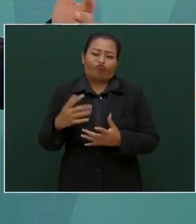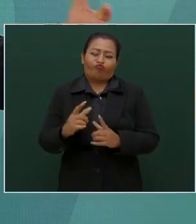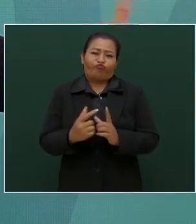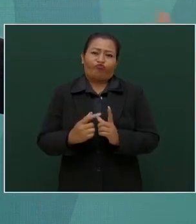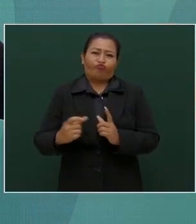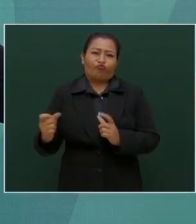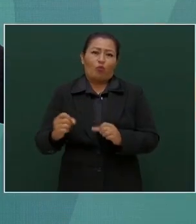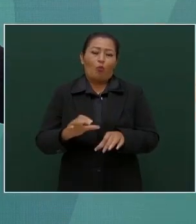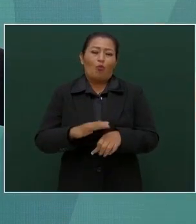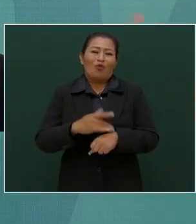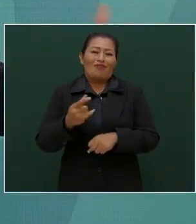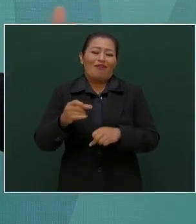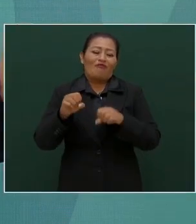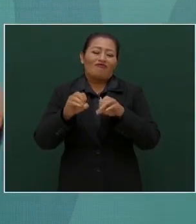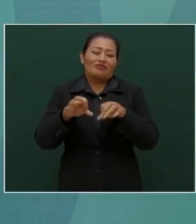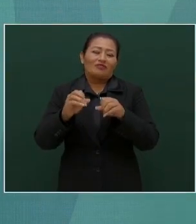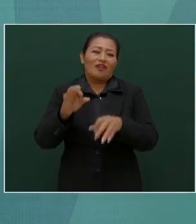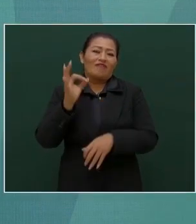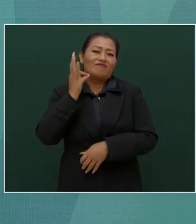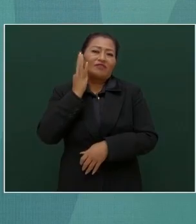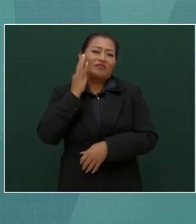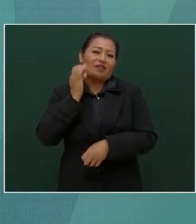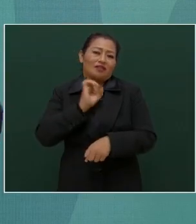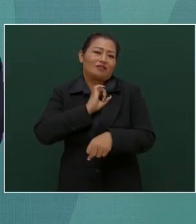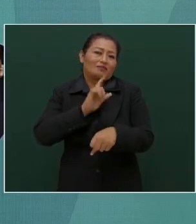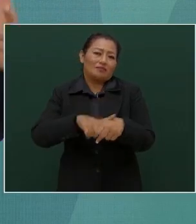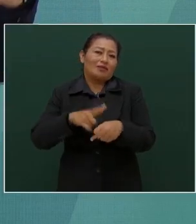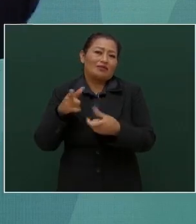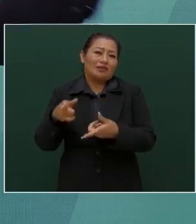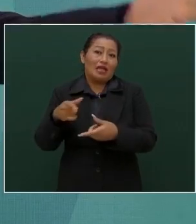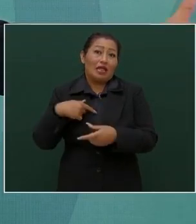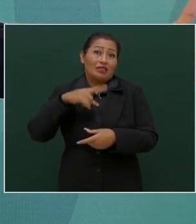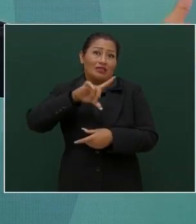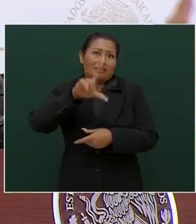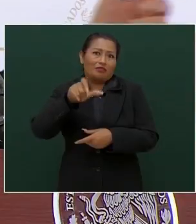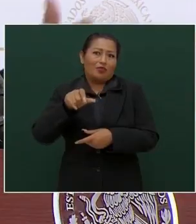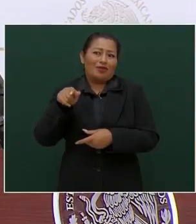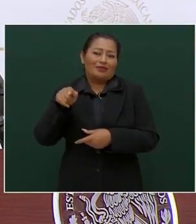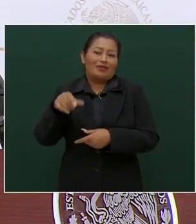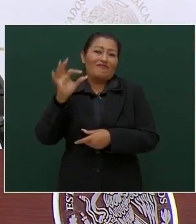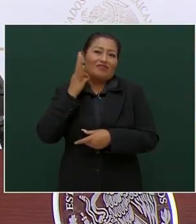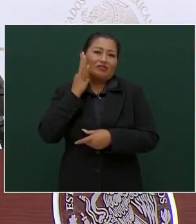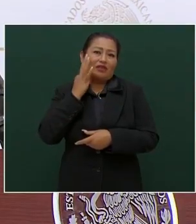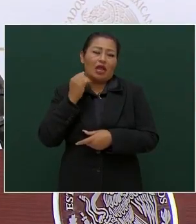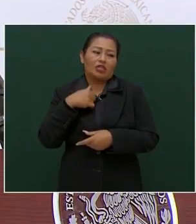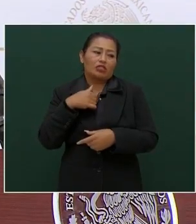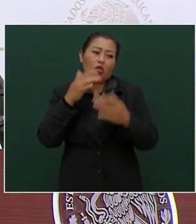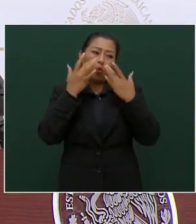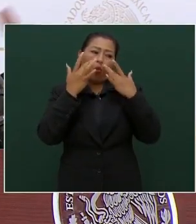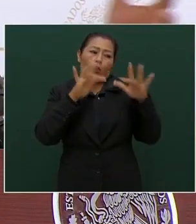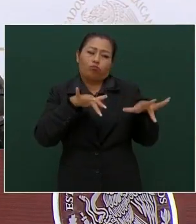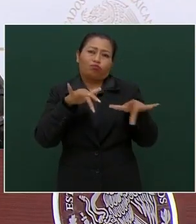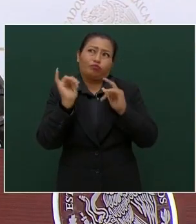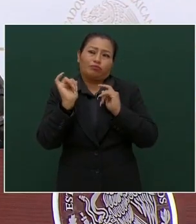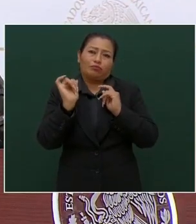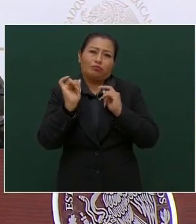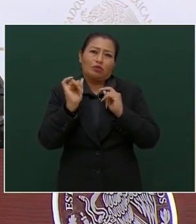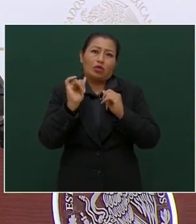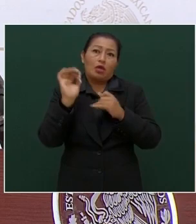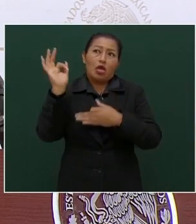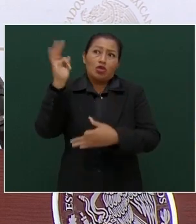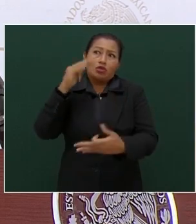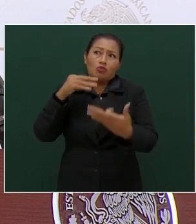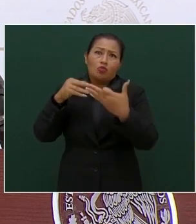en la Fiscalía Especial, al grado que renuncia el fiscal y todos en